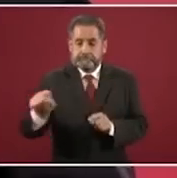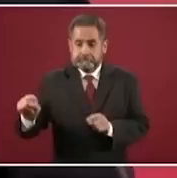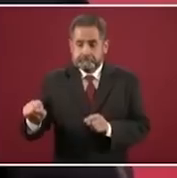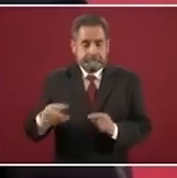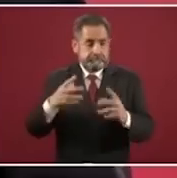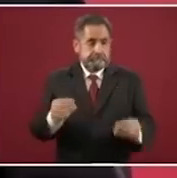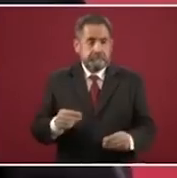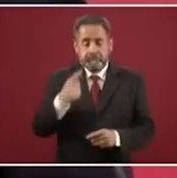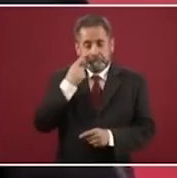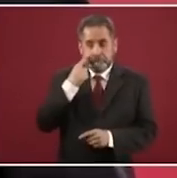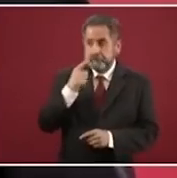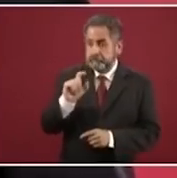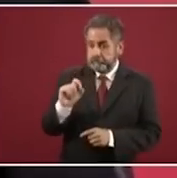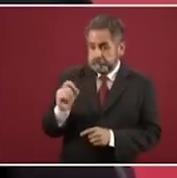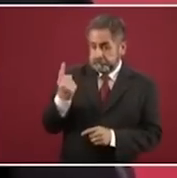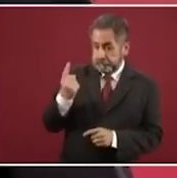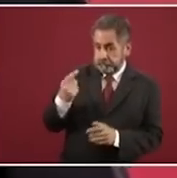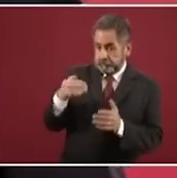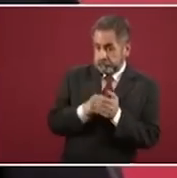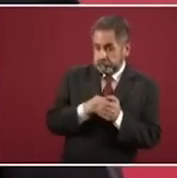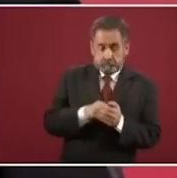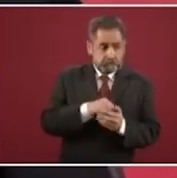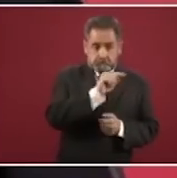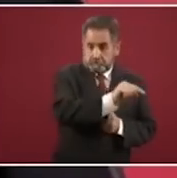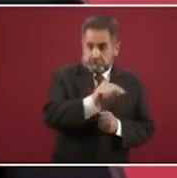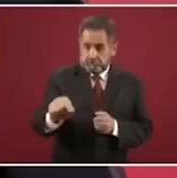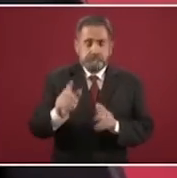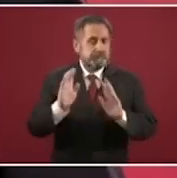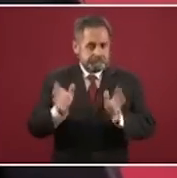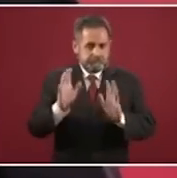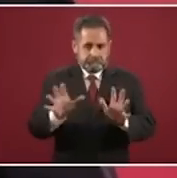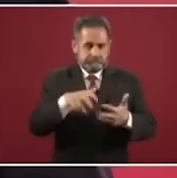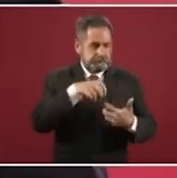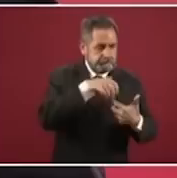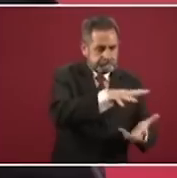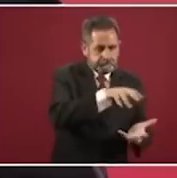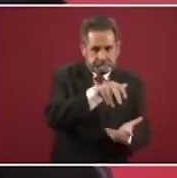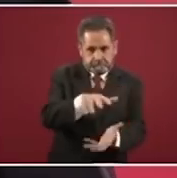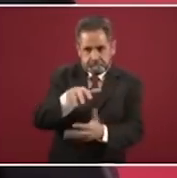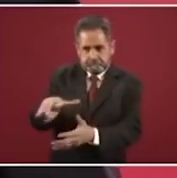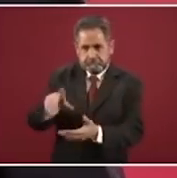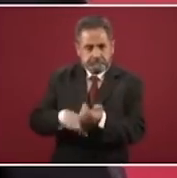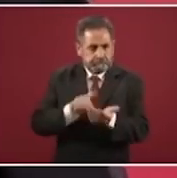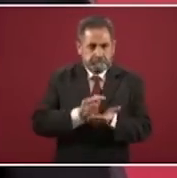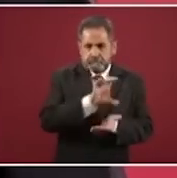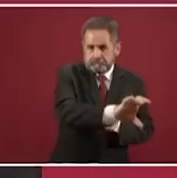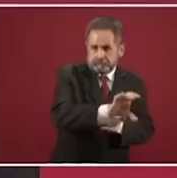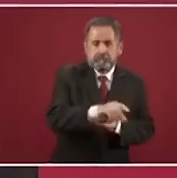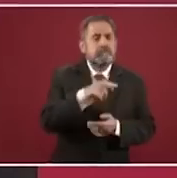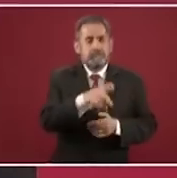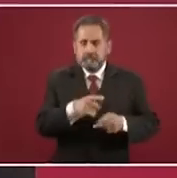en 21 mil ya tienen los recursos y ya están trabajando.